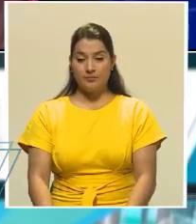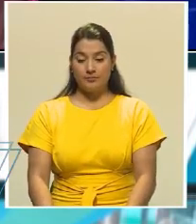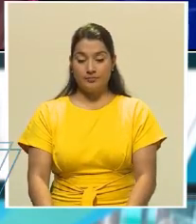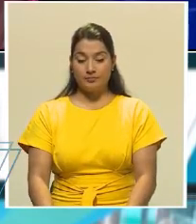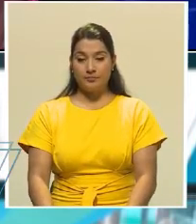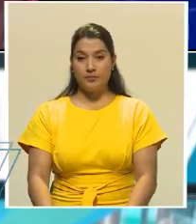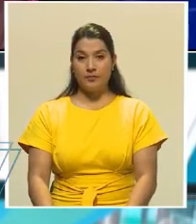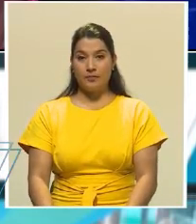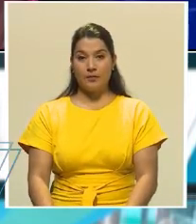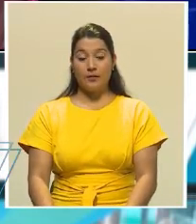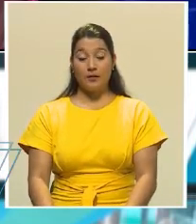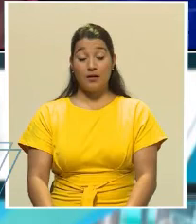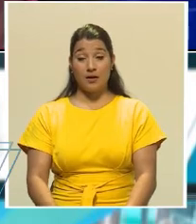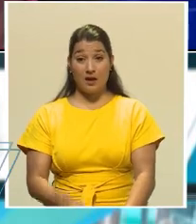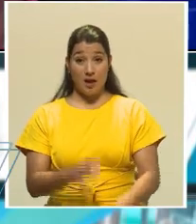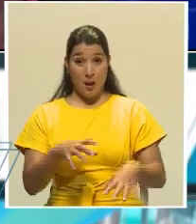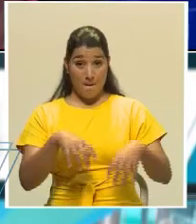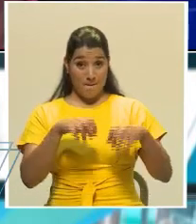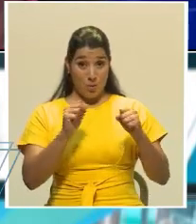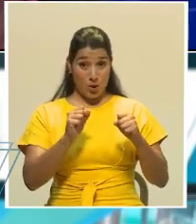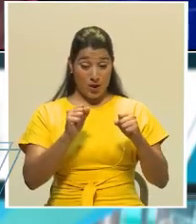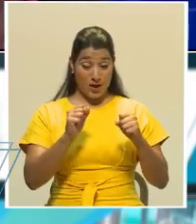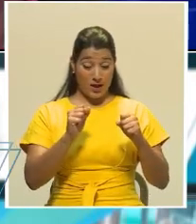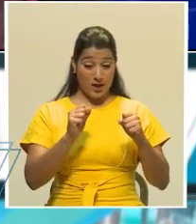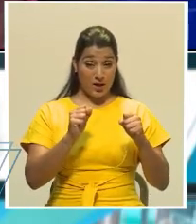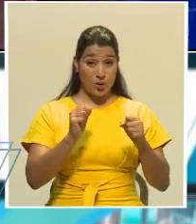¿Es un poder paralelo a la Contraloría?